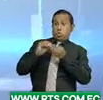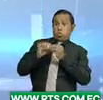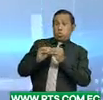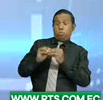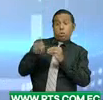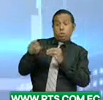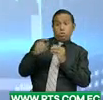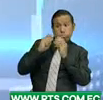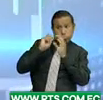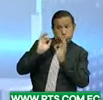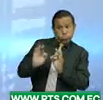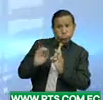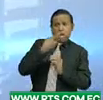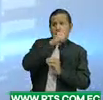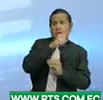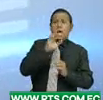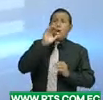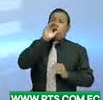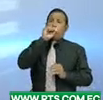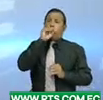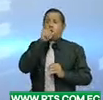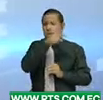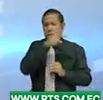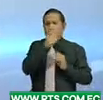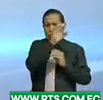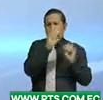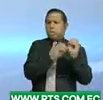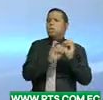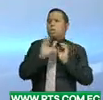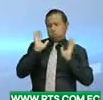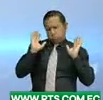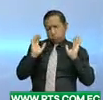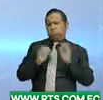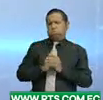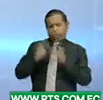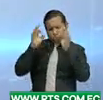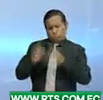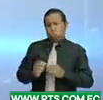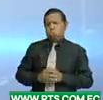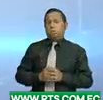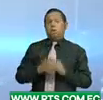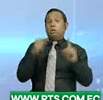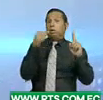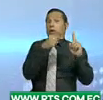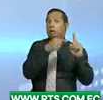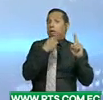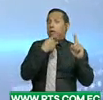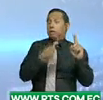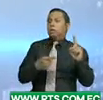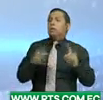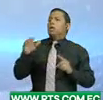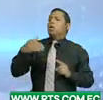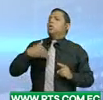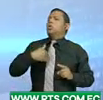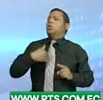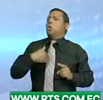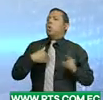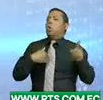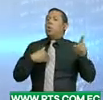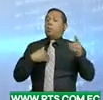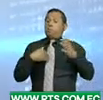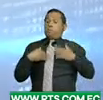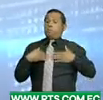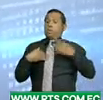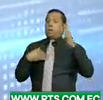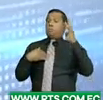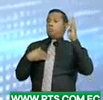que usted vea que es todo legal. Para transmitir seguridad a su cliente, la tramitadora afirmaba ser esposa de un funcionario de